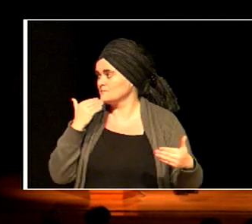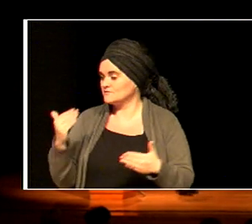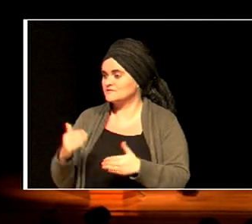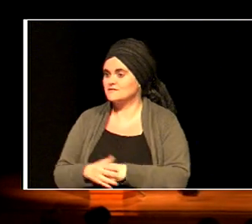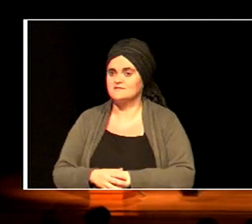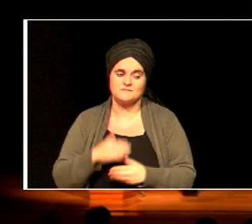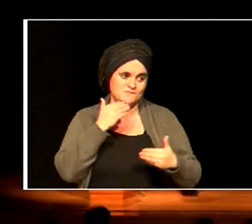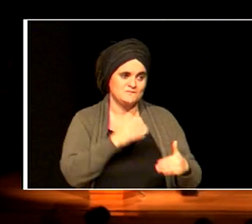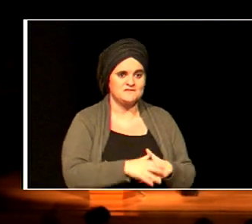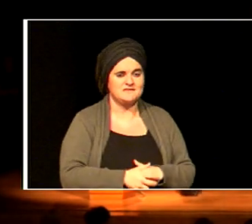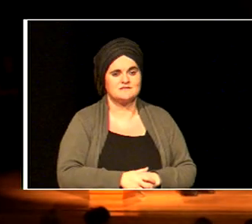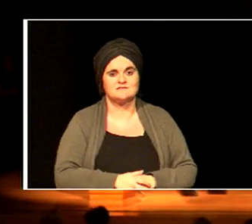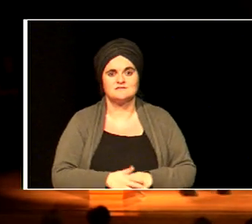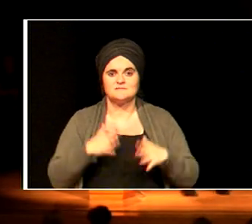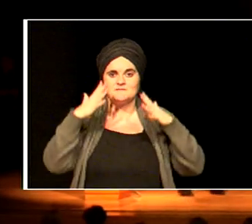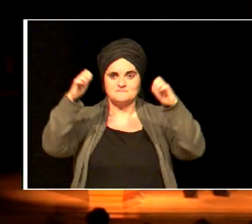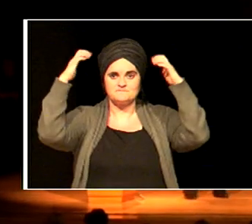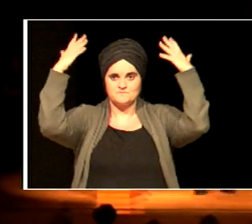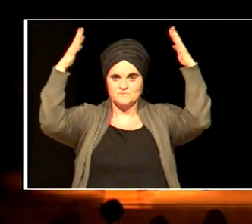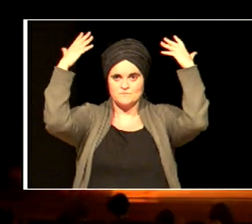Es que ricasco, Itziar. Es que ricasco. Bueno.